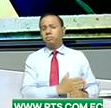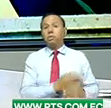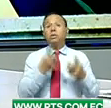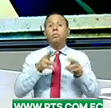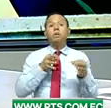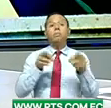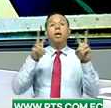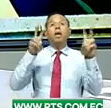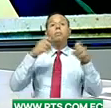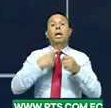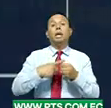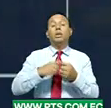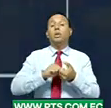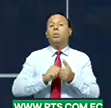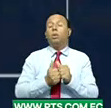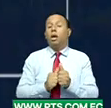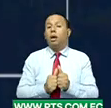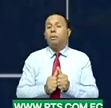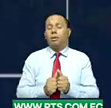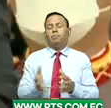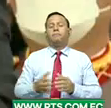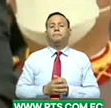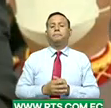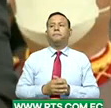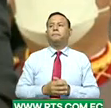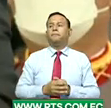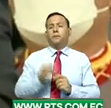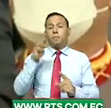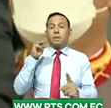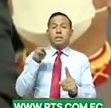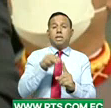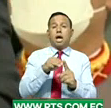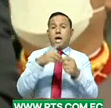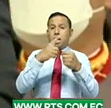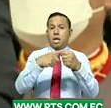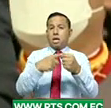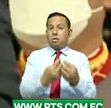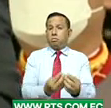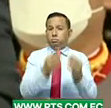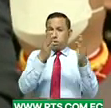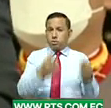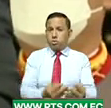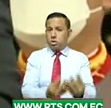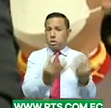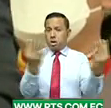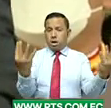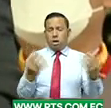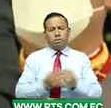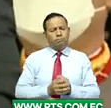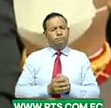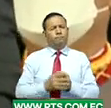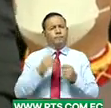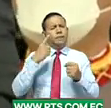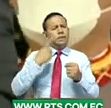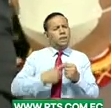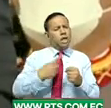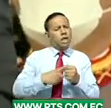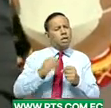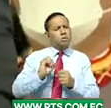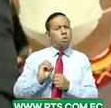Quito. Mensaje a los quiteños. El calificativo Quito, Luz de